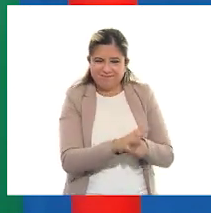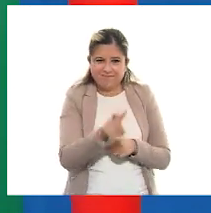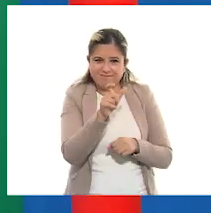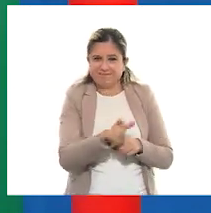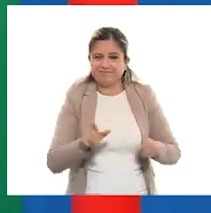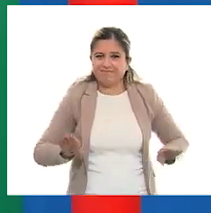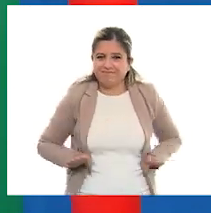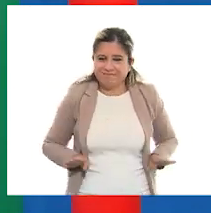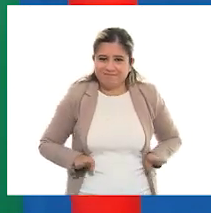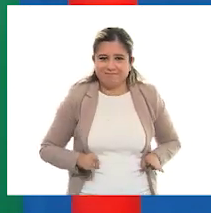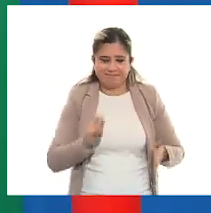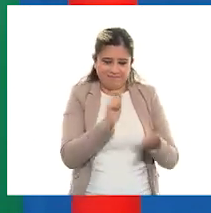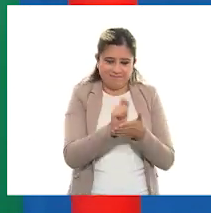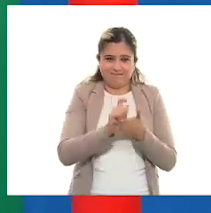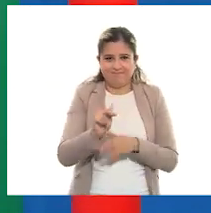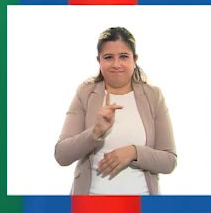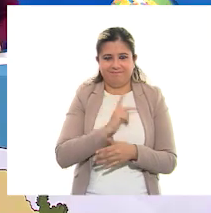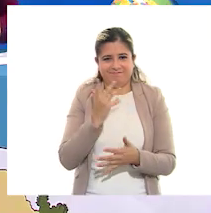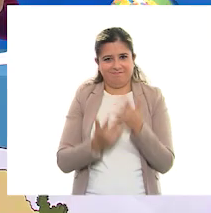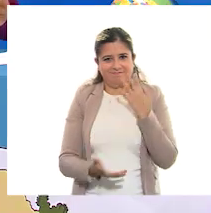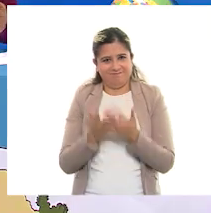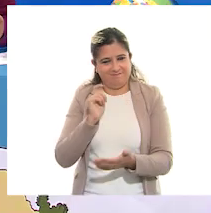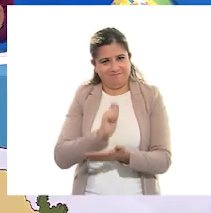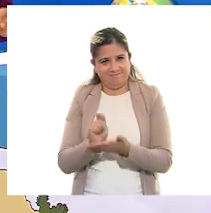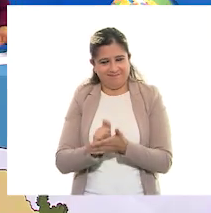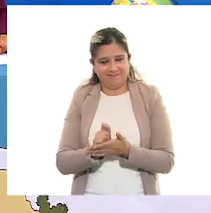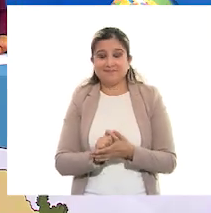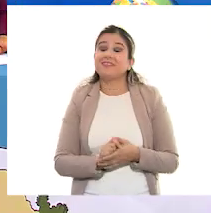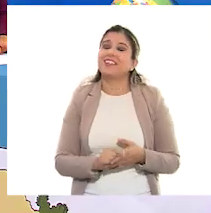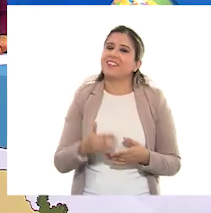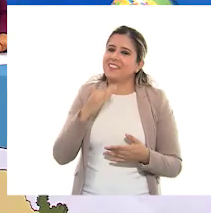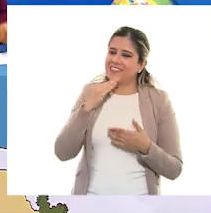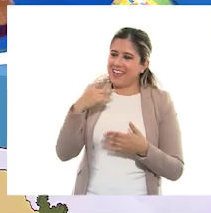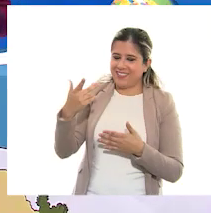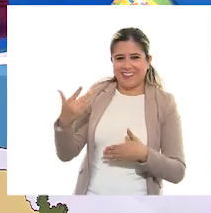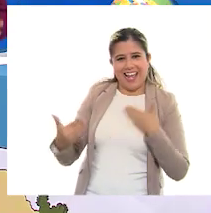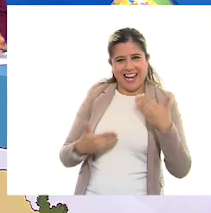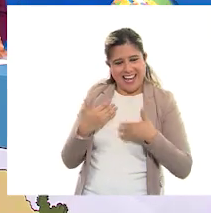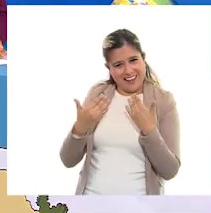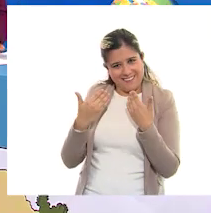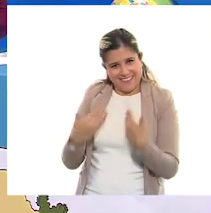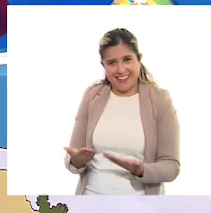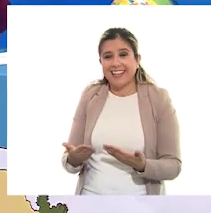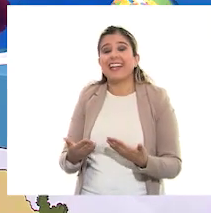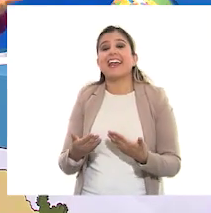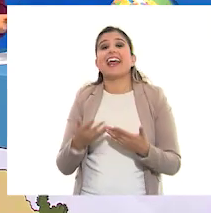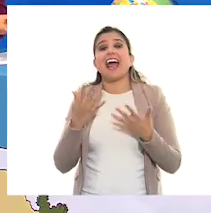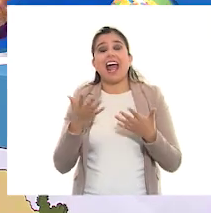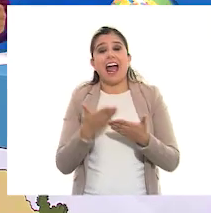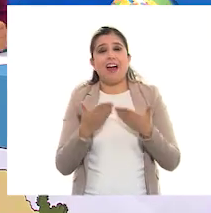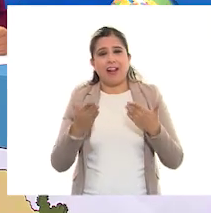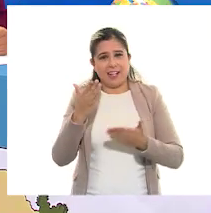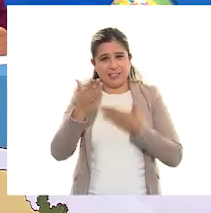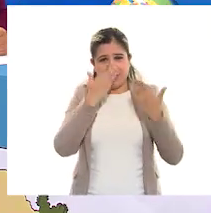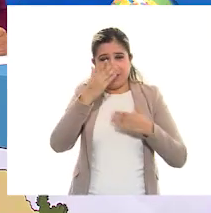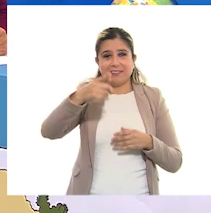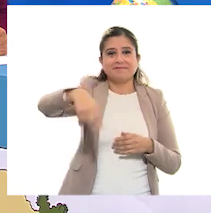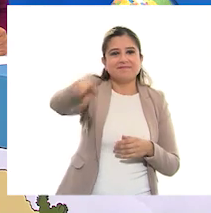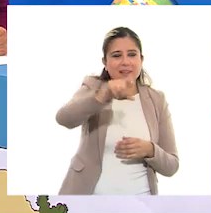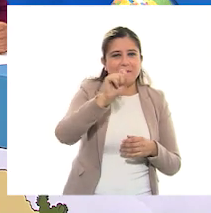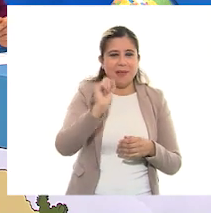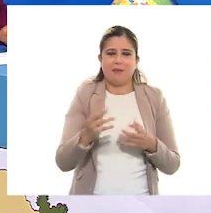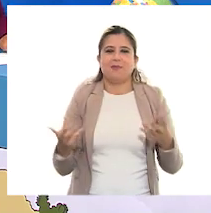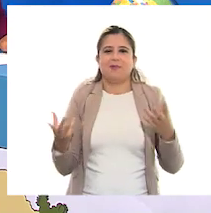principales y después escribir los míos. Me alegra mucho tu entusiasmo, María, y estoy segura de que nuestros estudiantes lo comparten